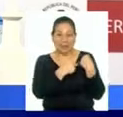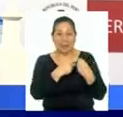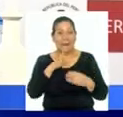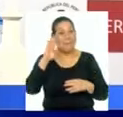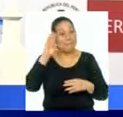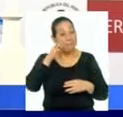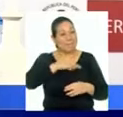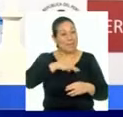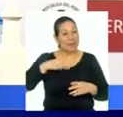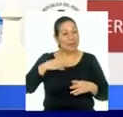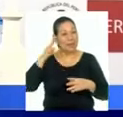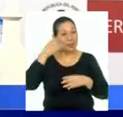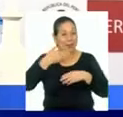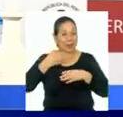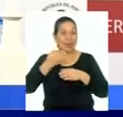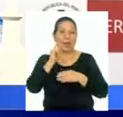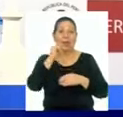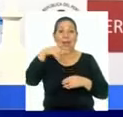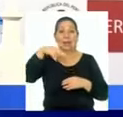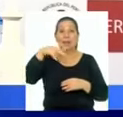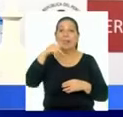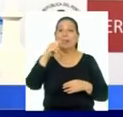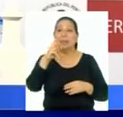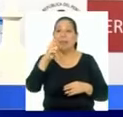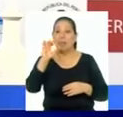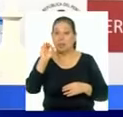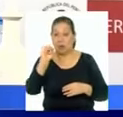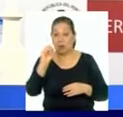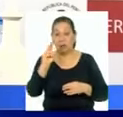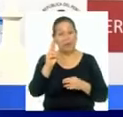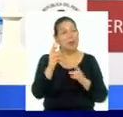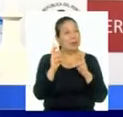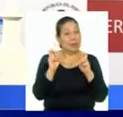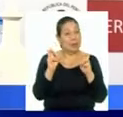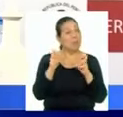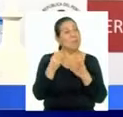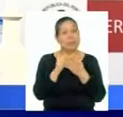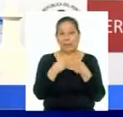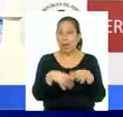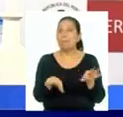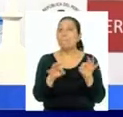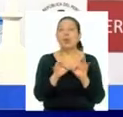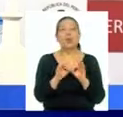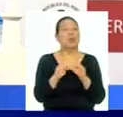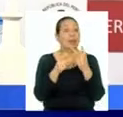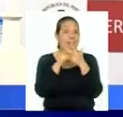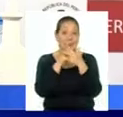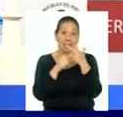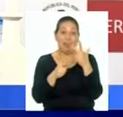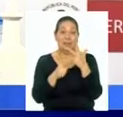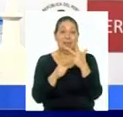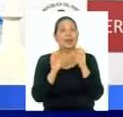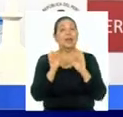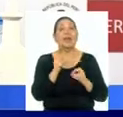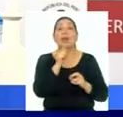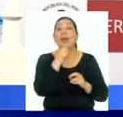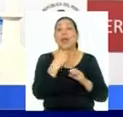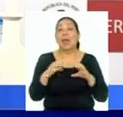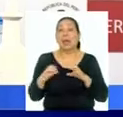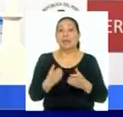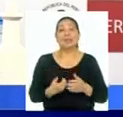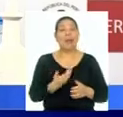quisiera referirme a tres temas muy importantes, que son nada menos que las tres promesas que